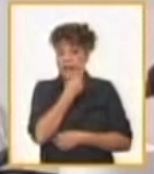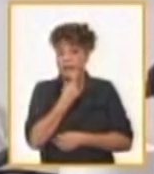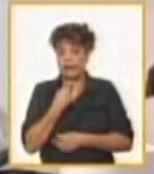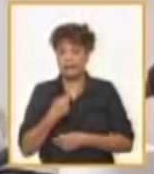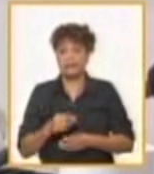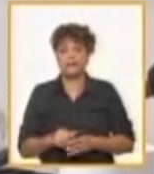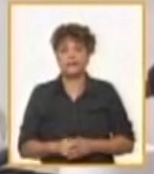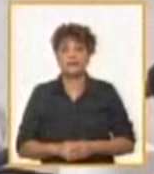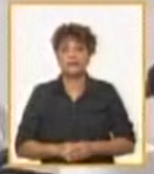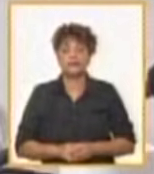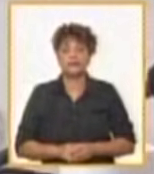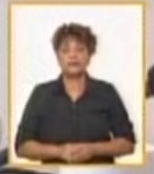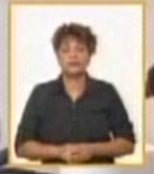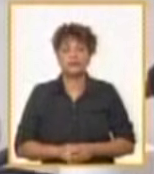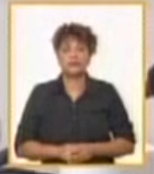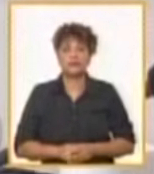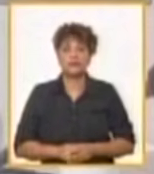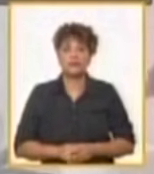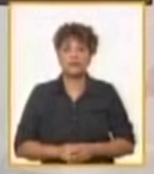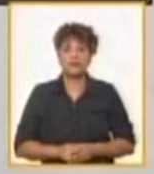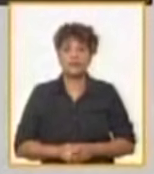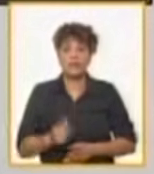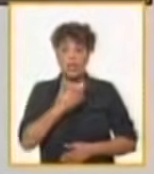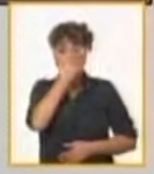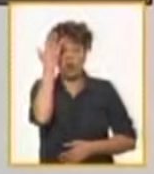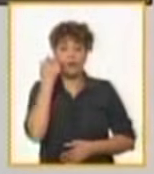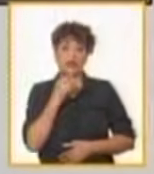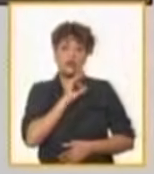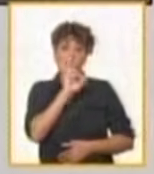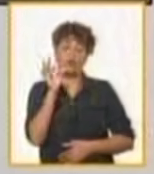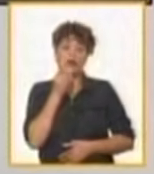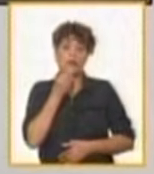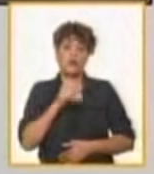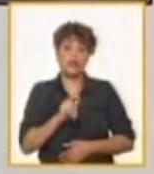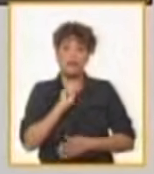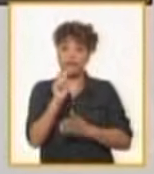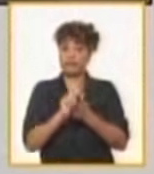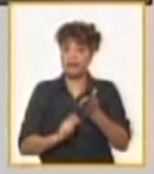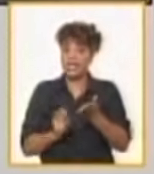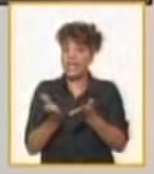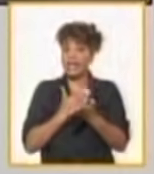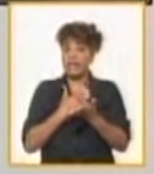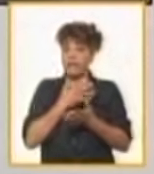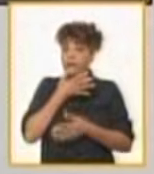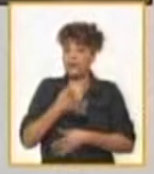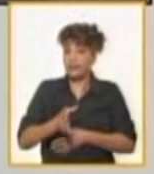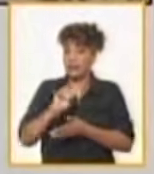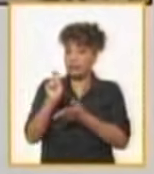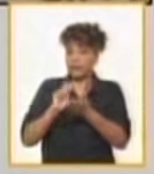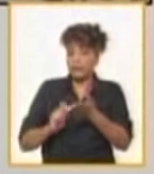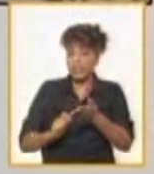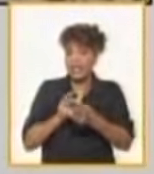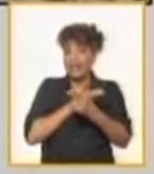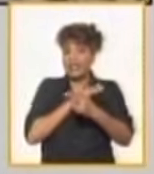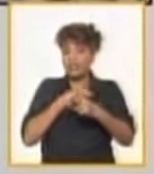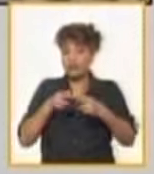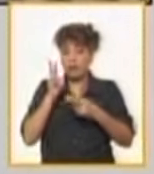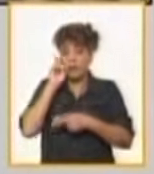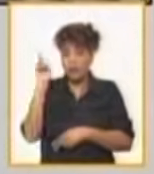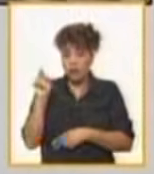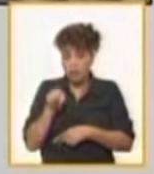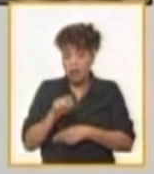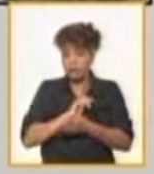olvidar que en la historia me absorberá, Fidel mismo dice que